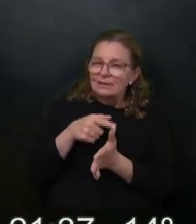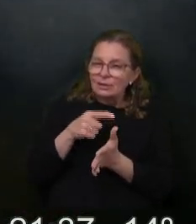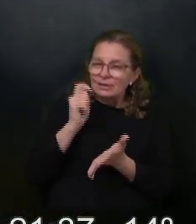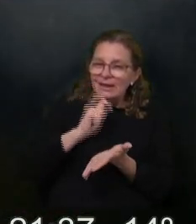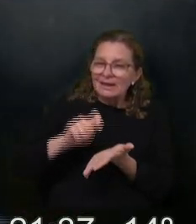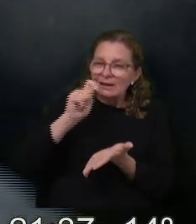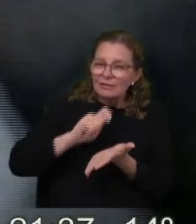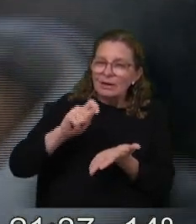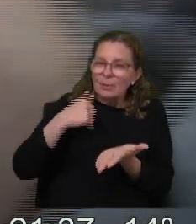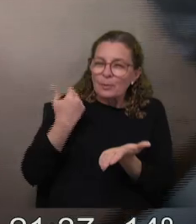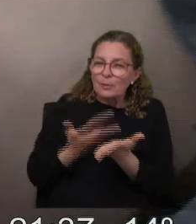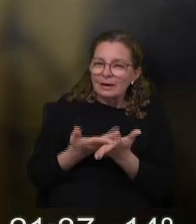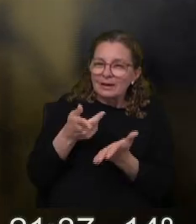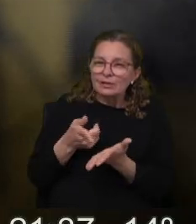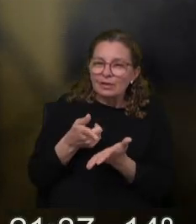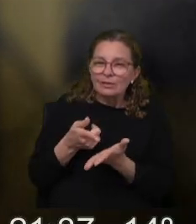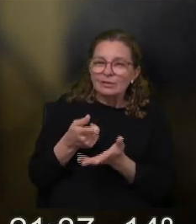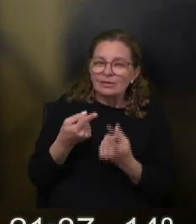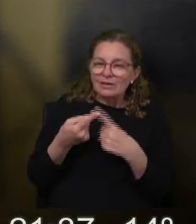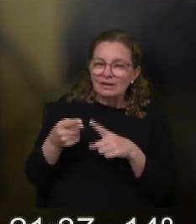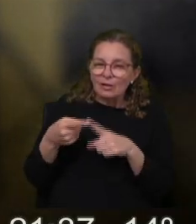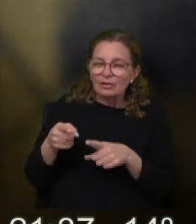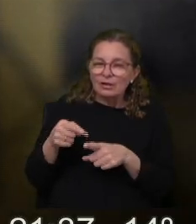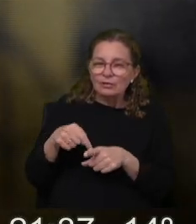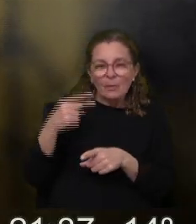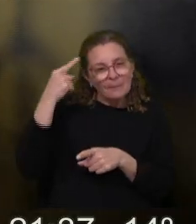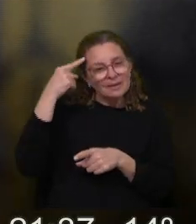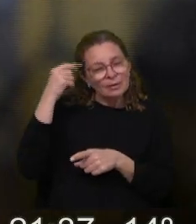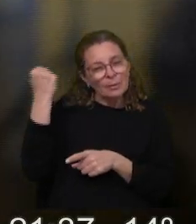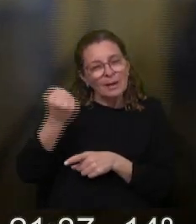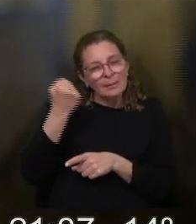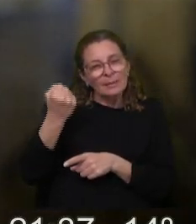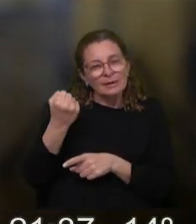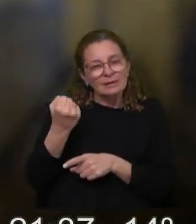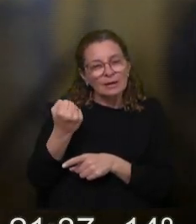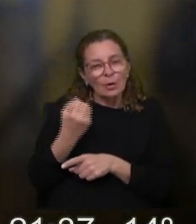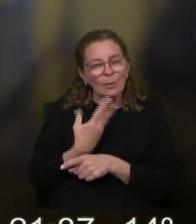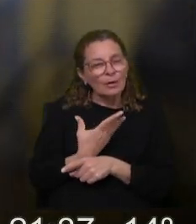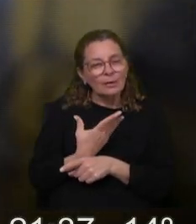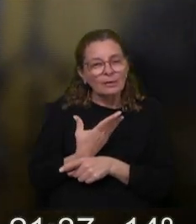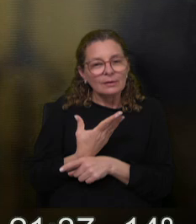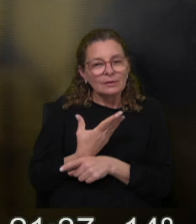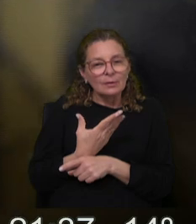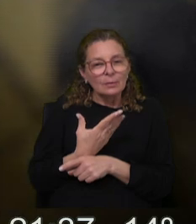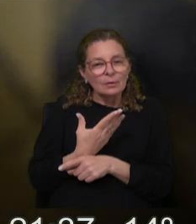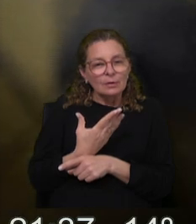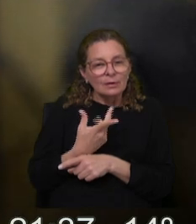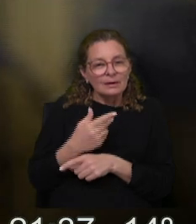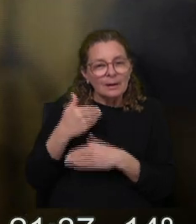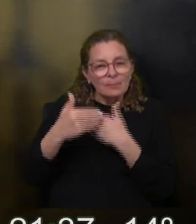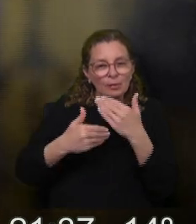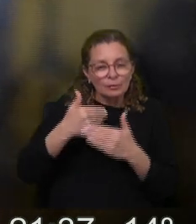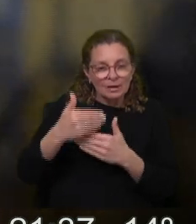escribir y proponer estas cosas. Creo que lo fundamental es como su humildad en el